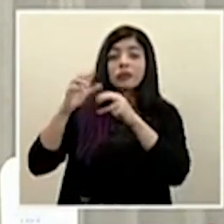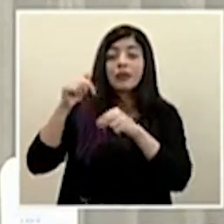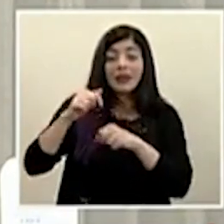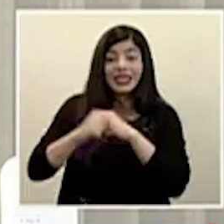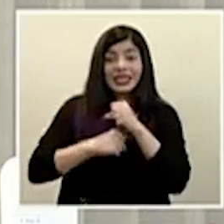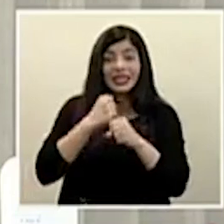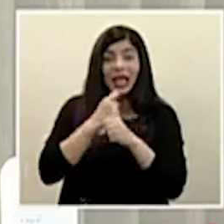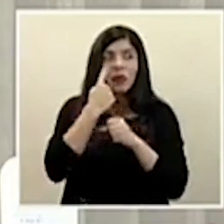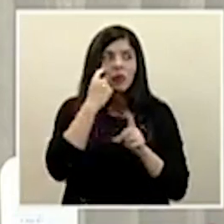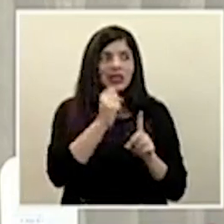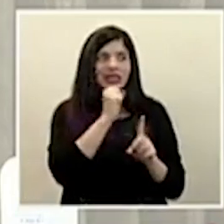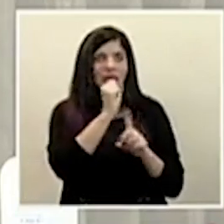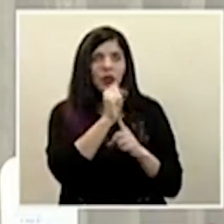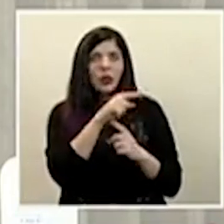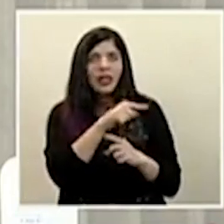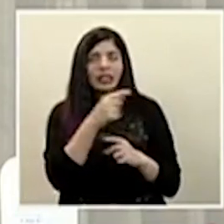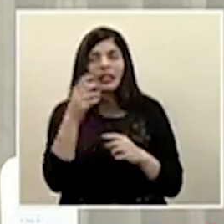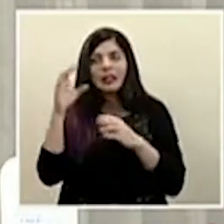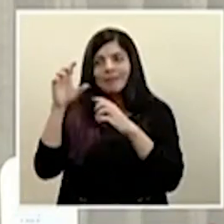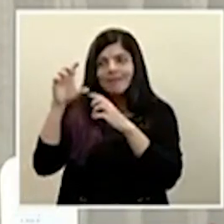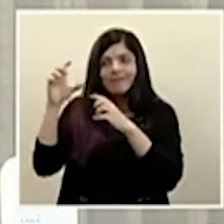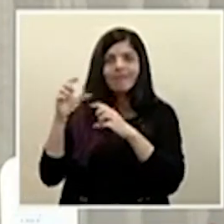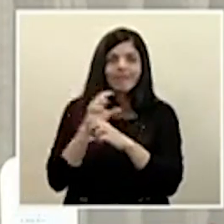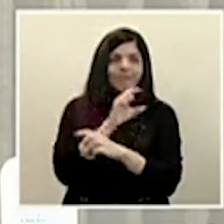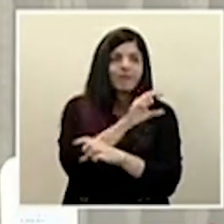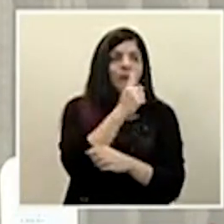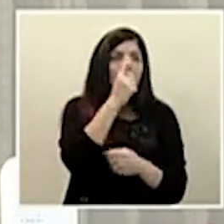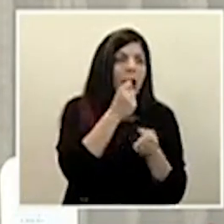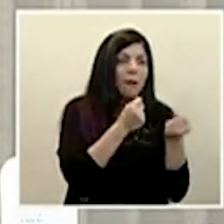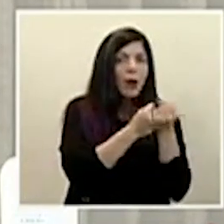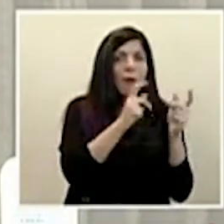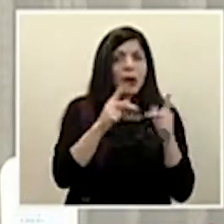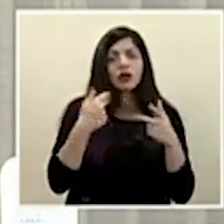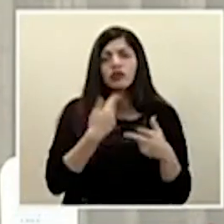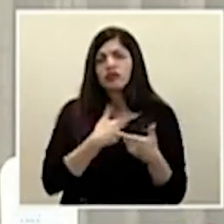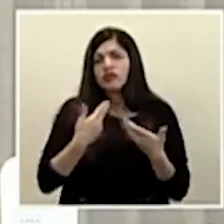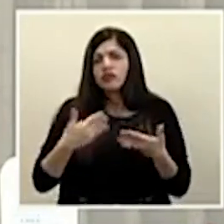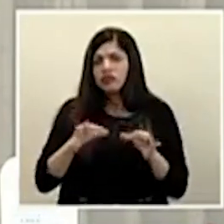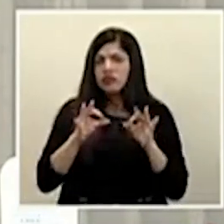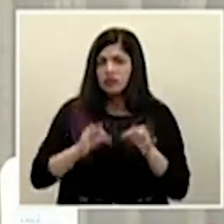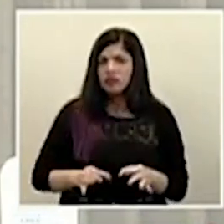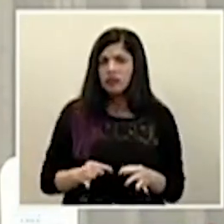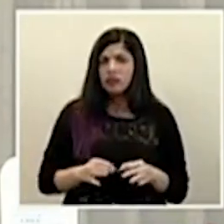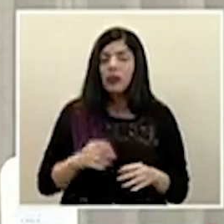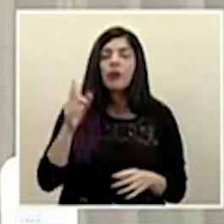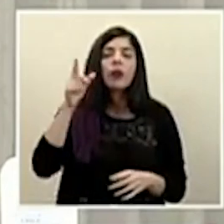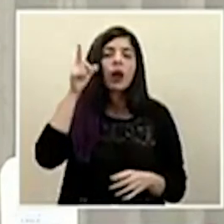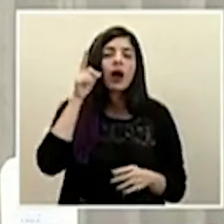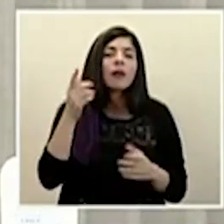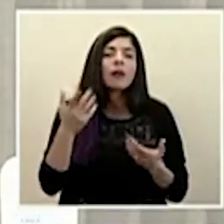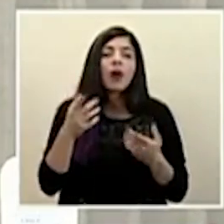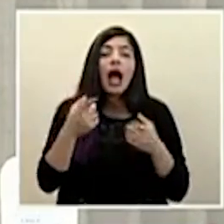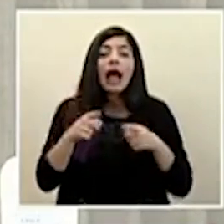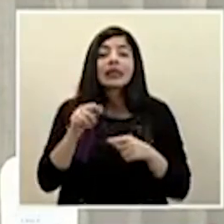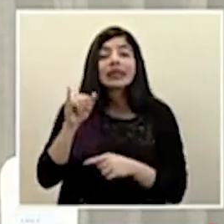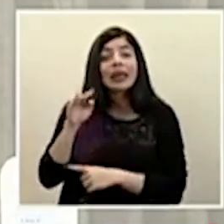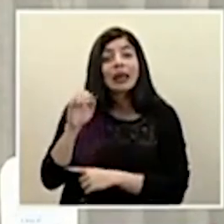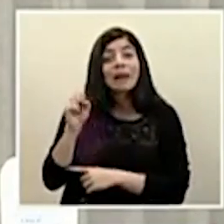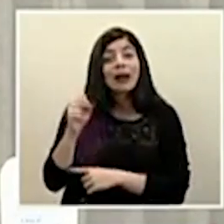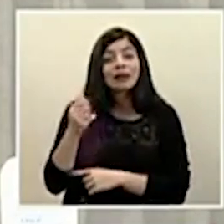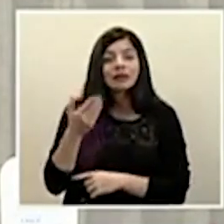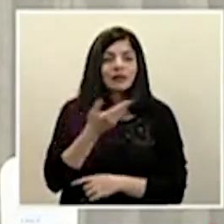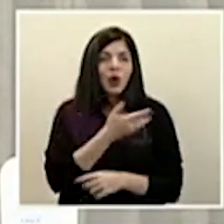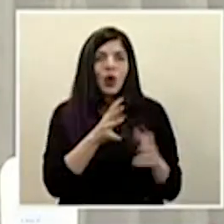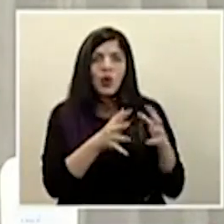situación excepcional para apoyar a las personas es una decisión que ya hemos adoptado. Ciertamente, por ejemplo, en el caso de IMAS, que don Juan Luis está